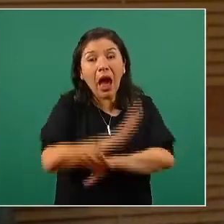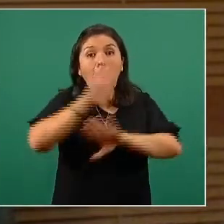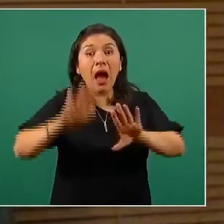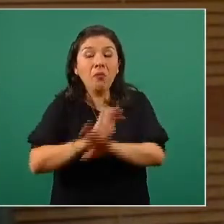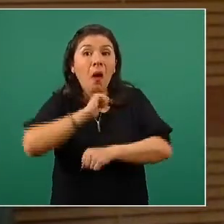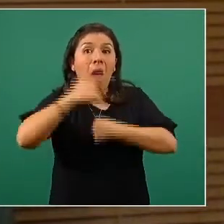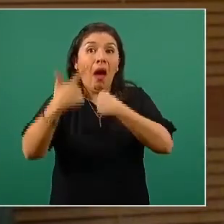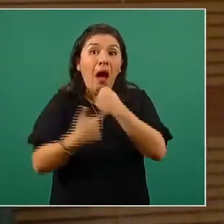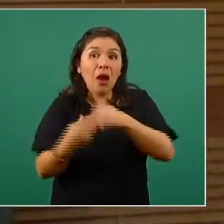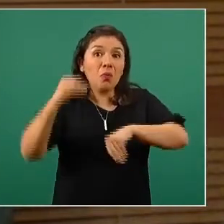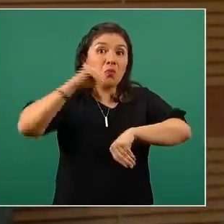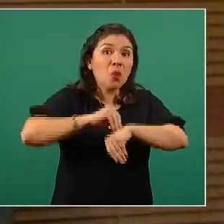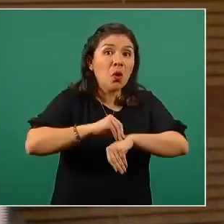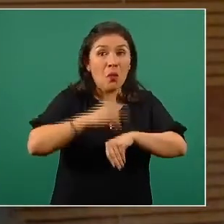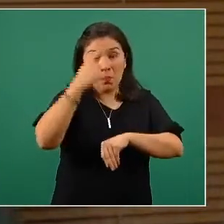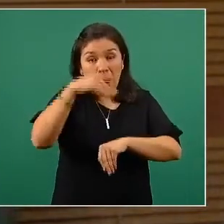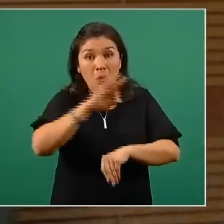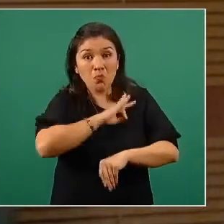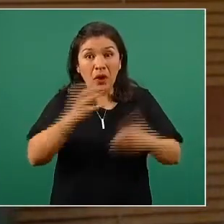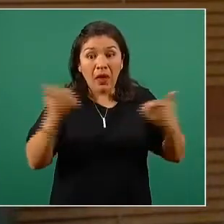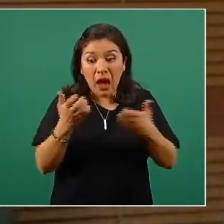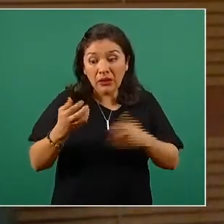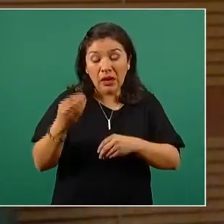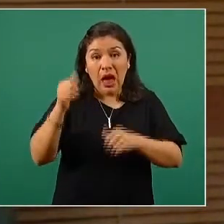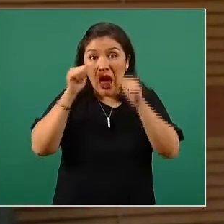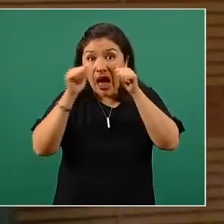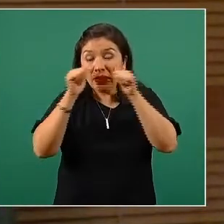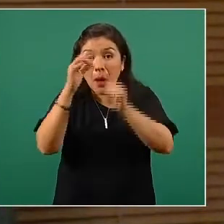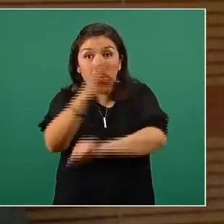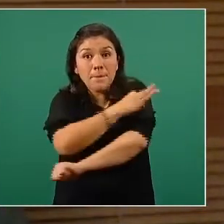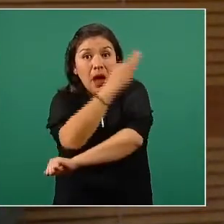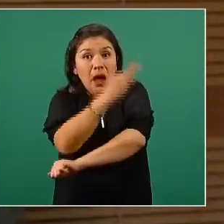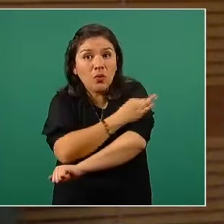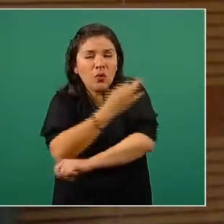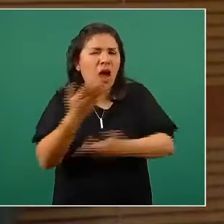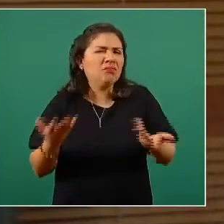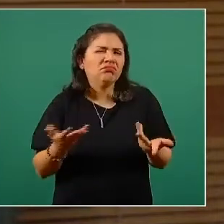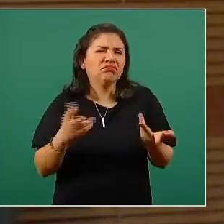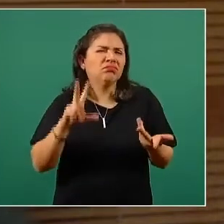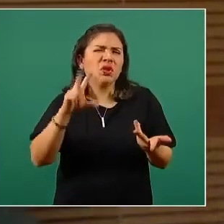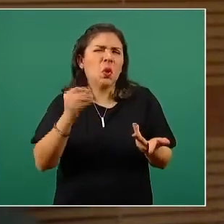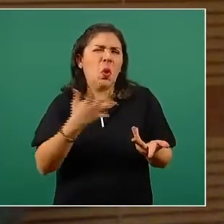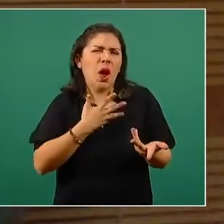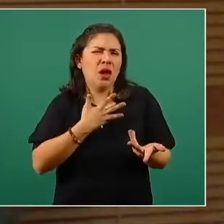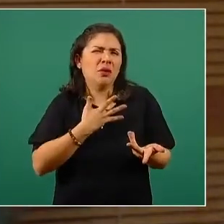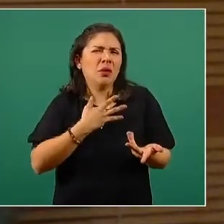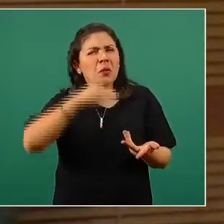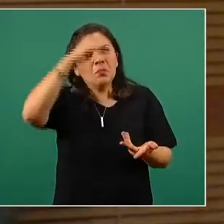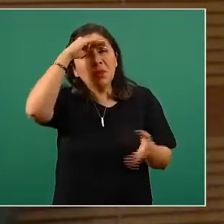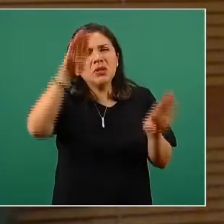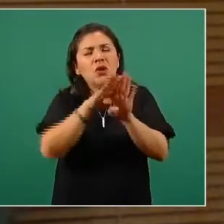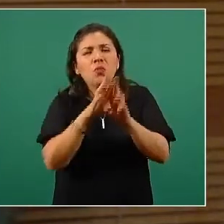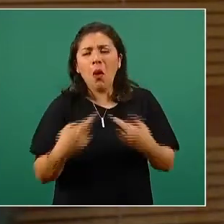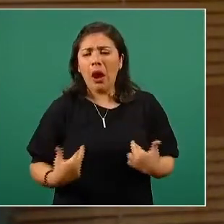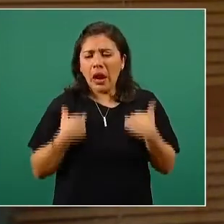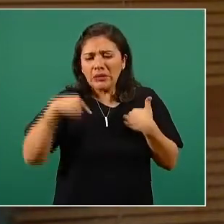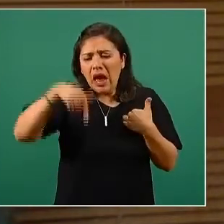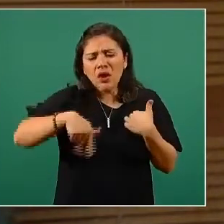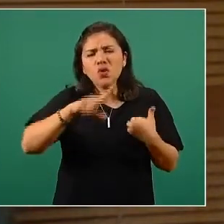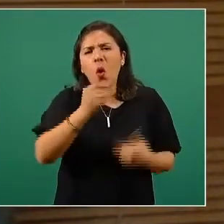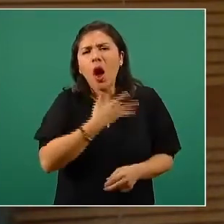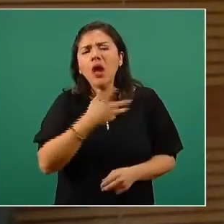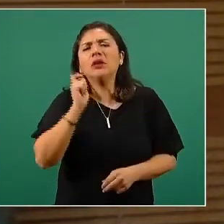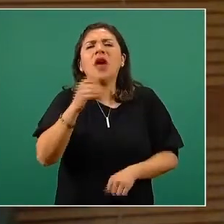modifique la capacidad para poder vacunar a algunas personas que tal vez no tengan una residencia y están de